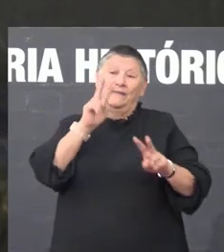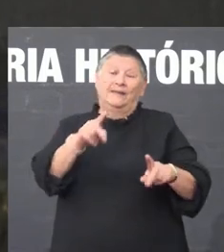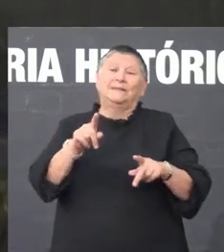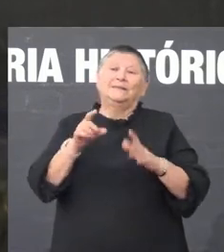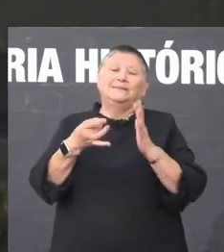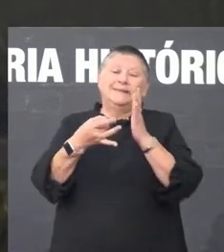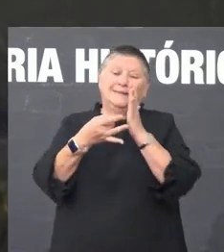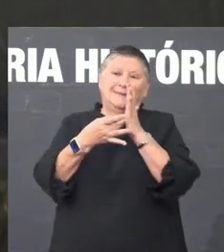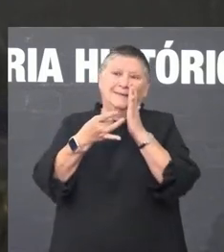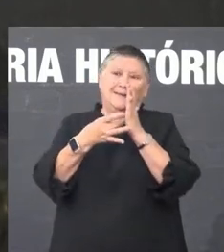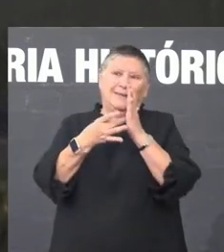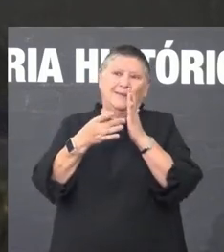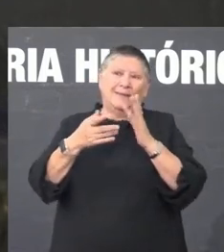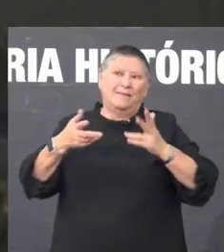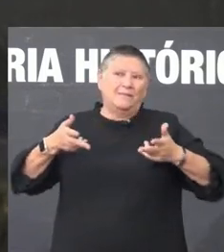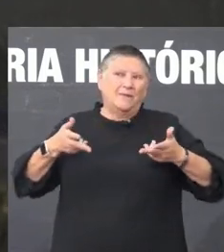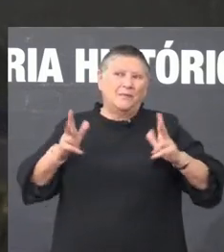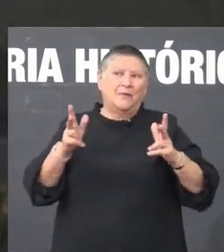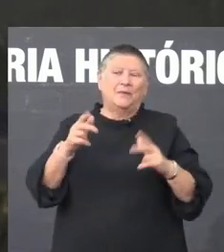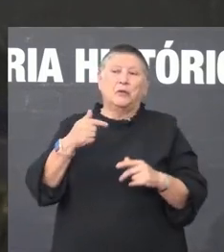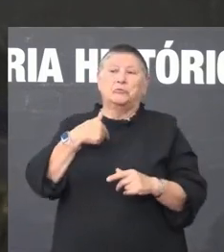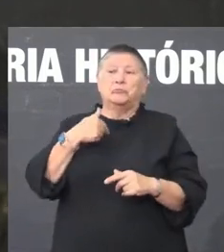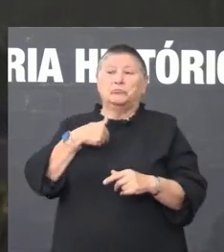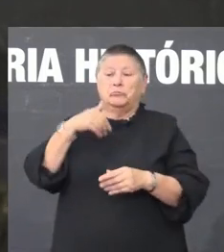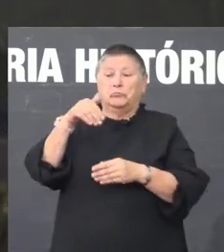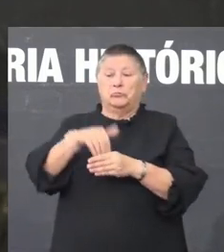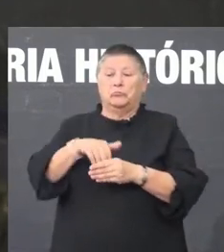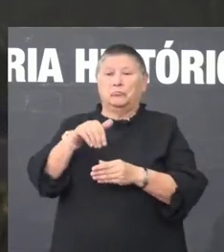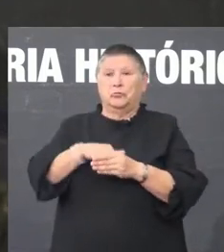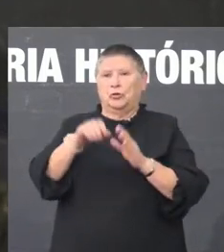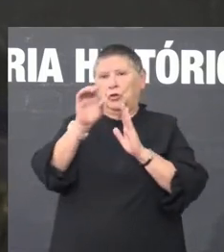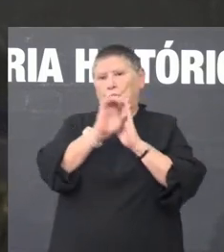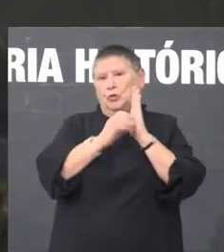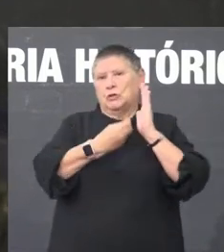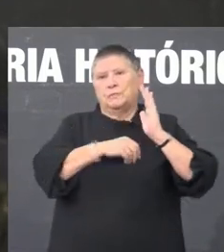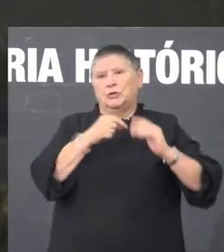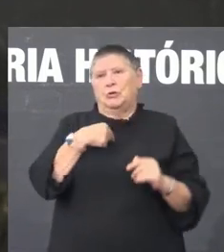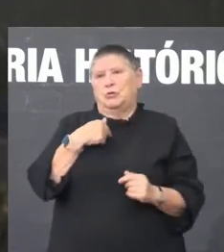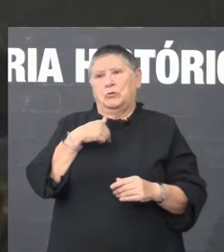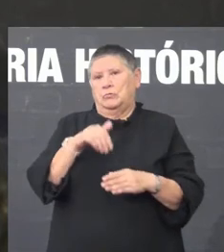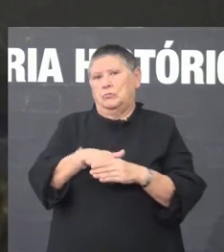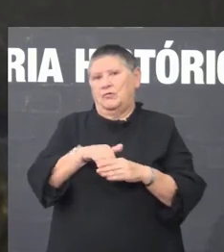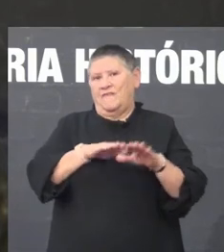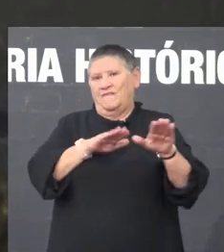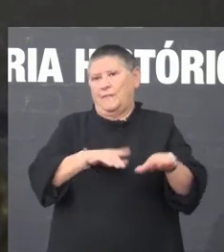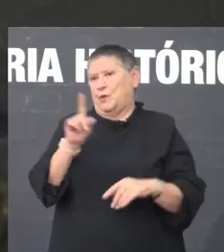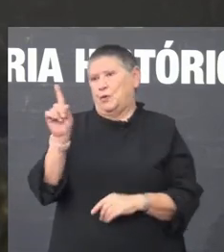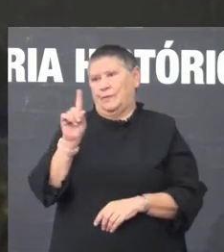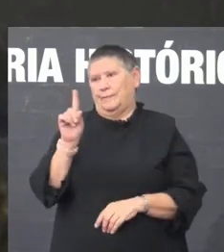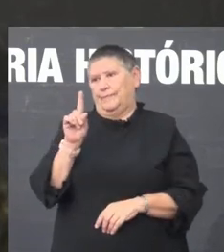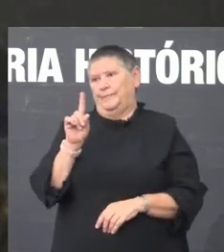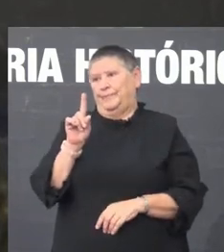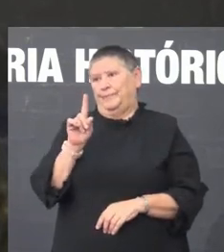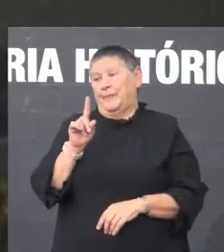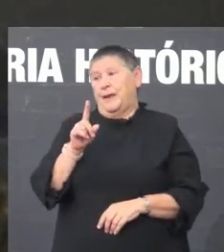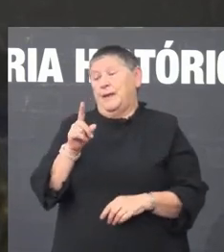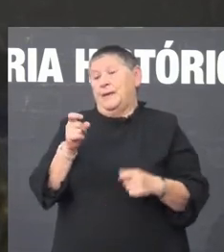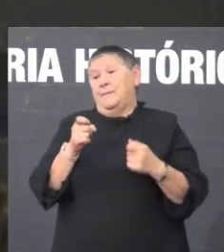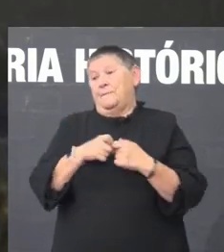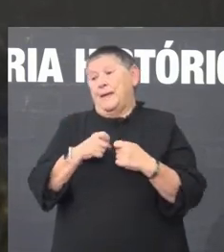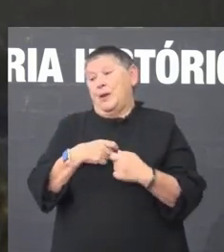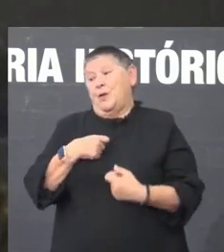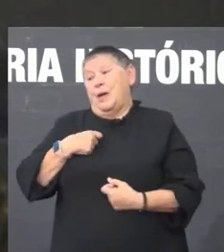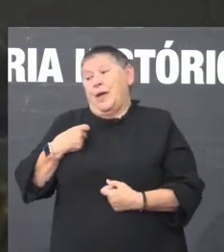Yo no voté a favor de la Constitución española, pero los que no